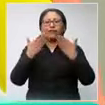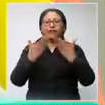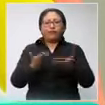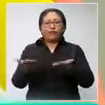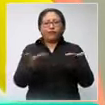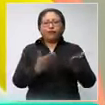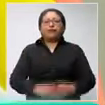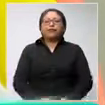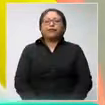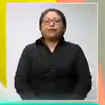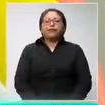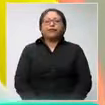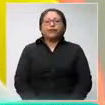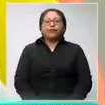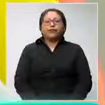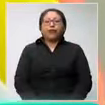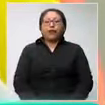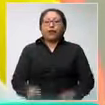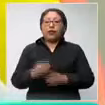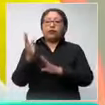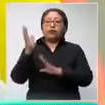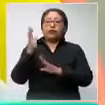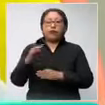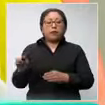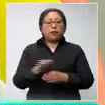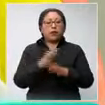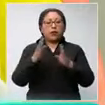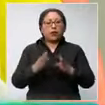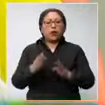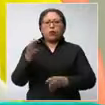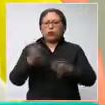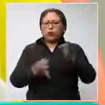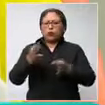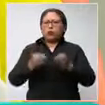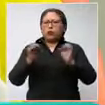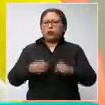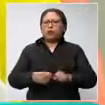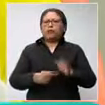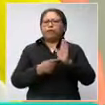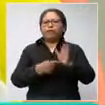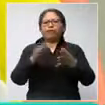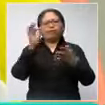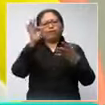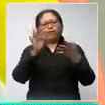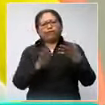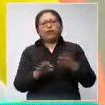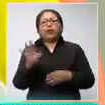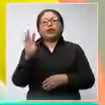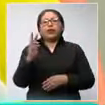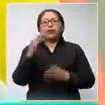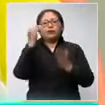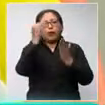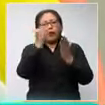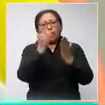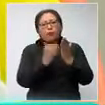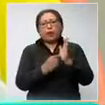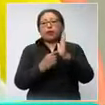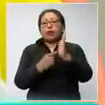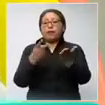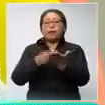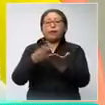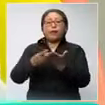compañero. Palabras del ministro de Justicia, Iván Lima, quien ha presentado los 6 ejes del proceso de la reforma de la justicia como política de